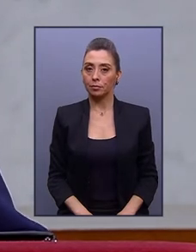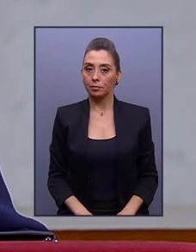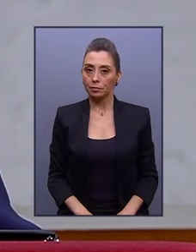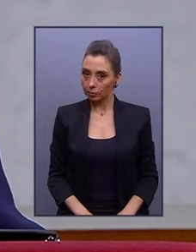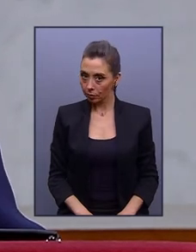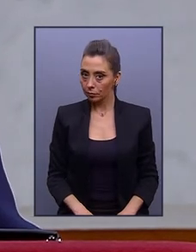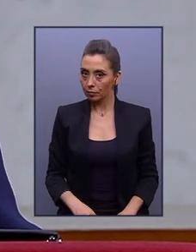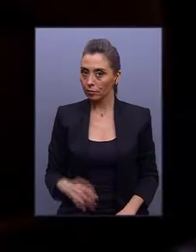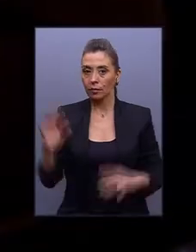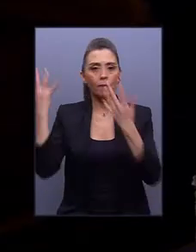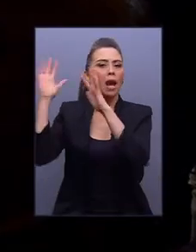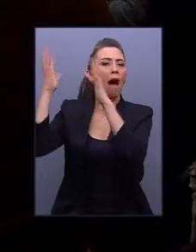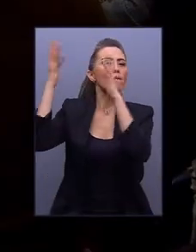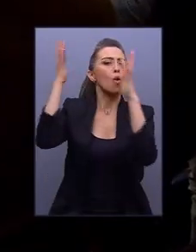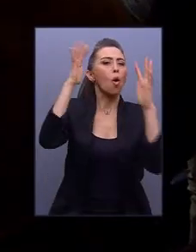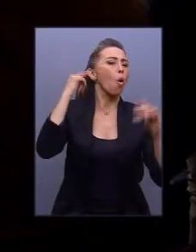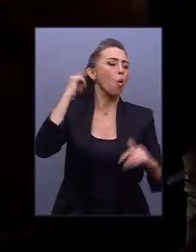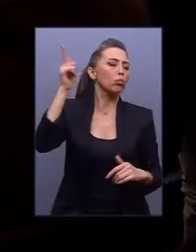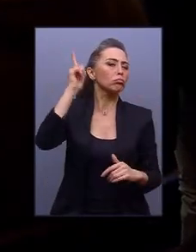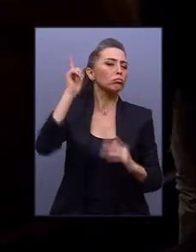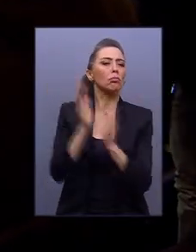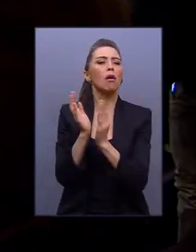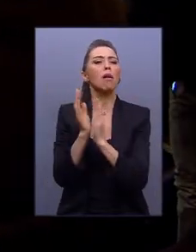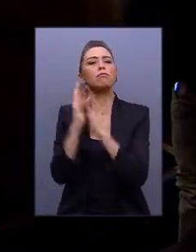Lo que ha dado